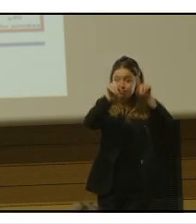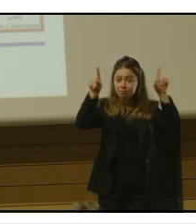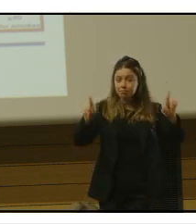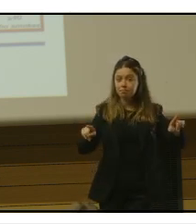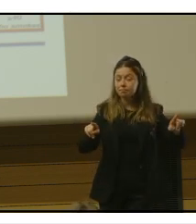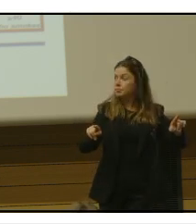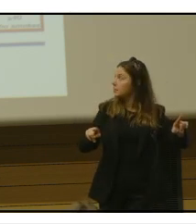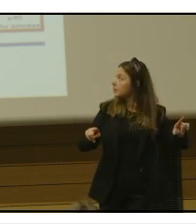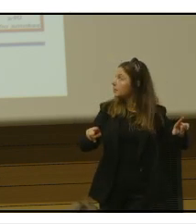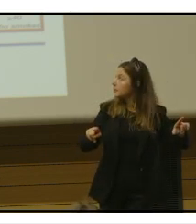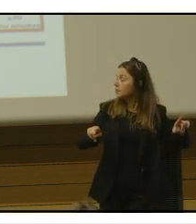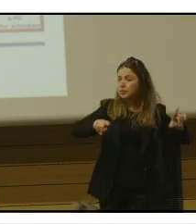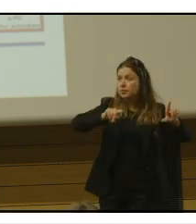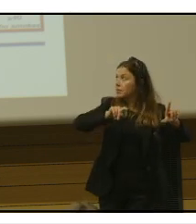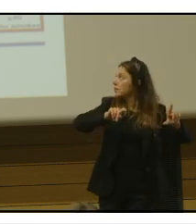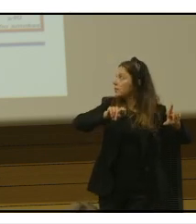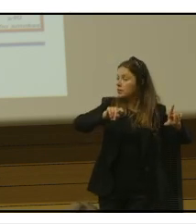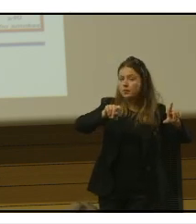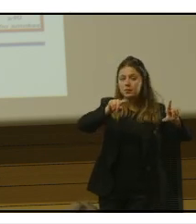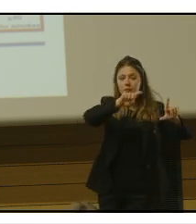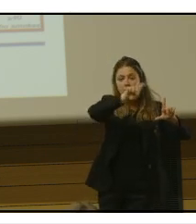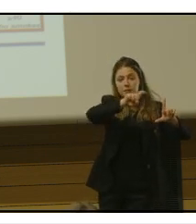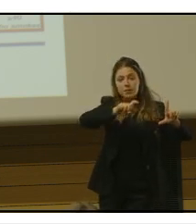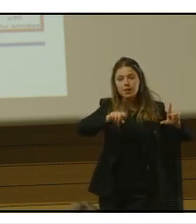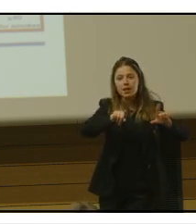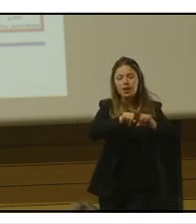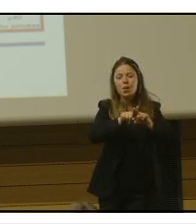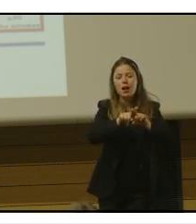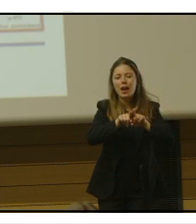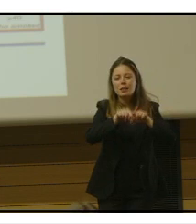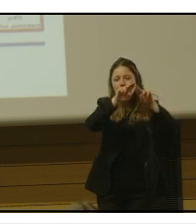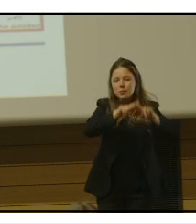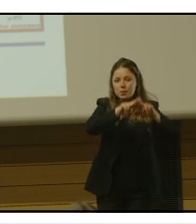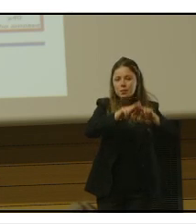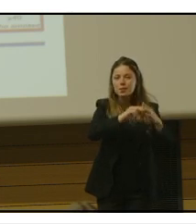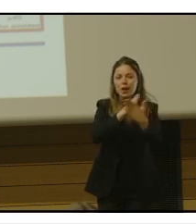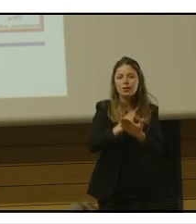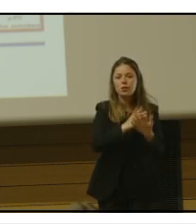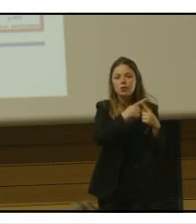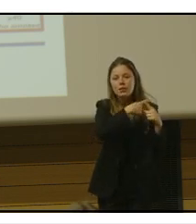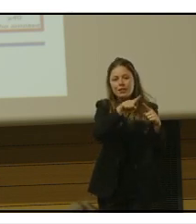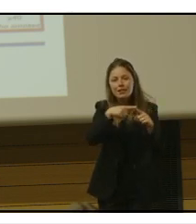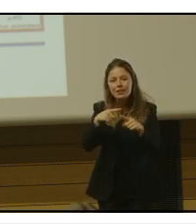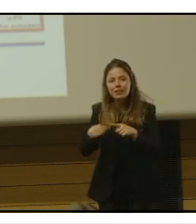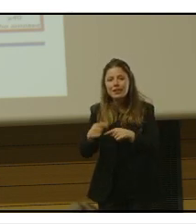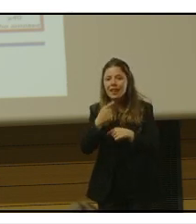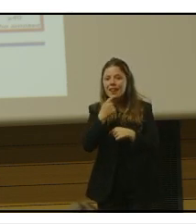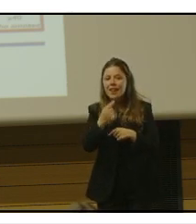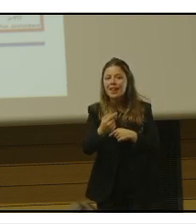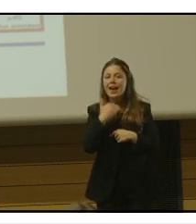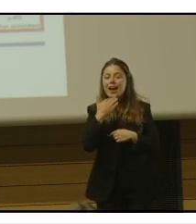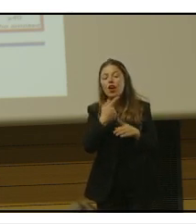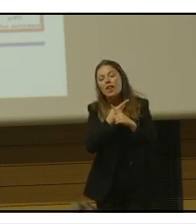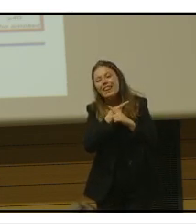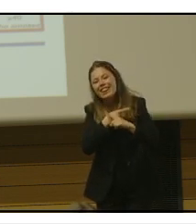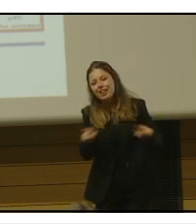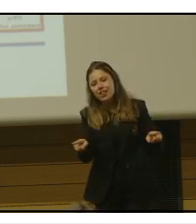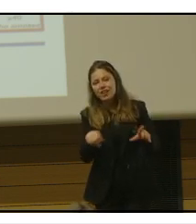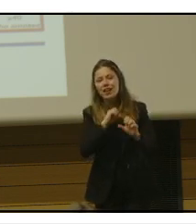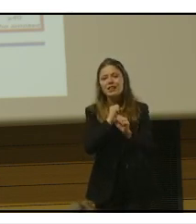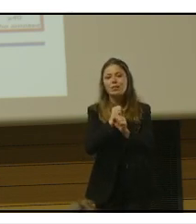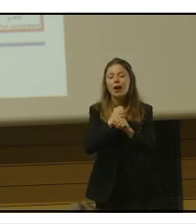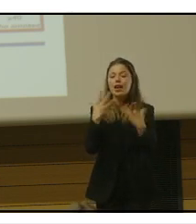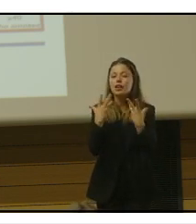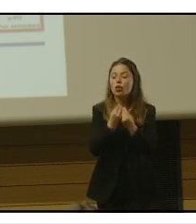figura de un metaanálisis. Nosotros, bueno, son datos que se metaanalizan, estudios diferentes que dicen, bueno, pues algo diferente, y se van a trabajar